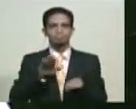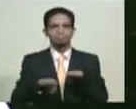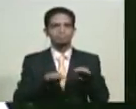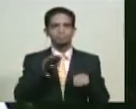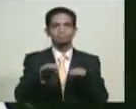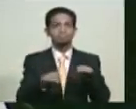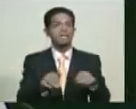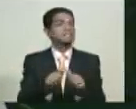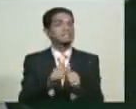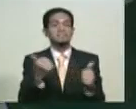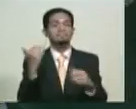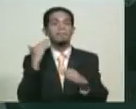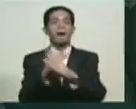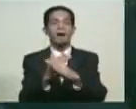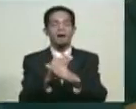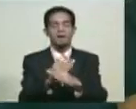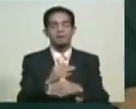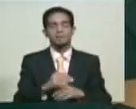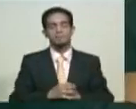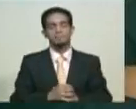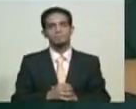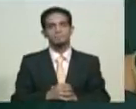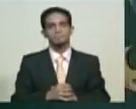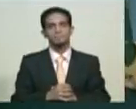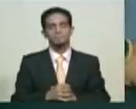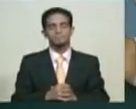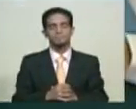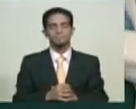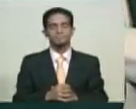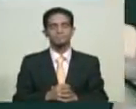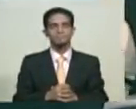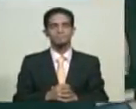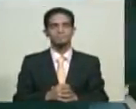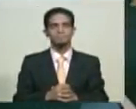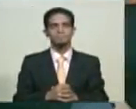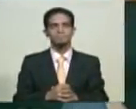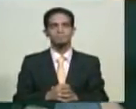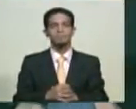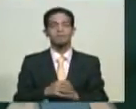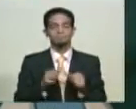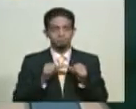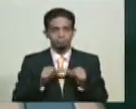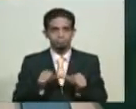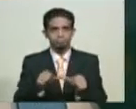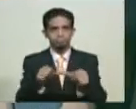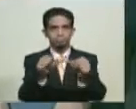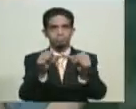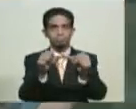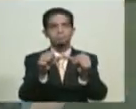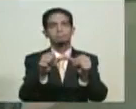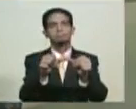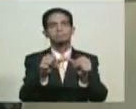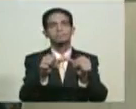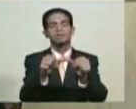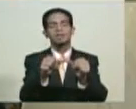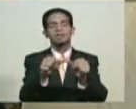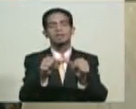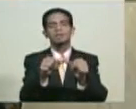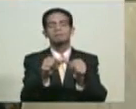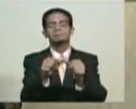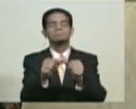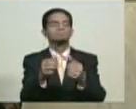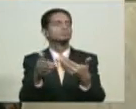sin detener el avance, el combate permanente contra las dificultades, los